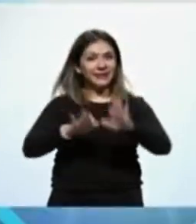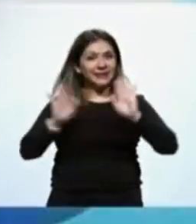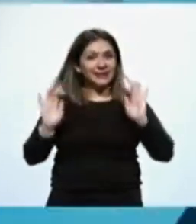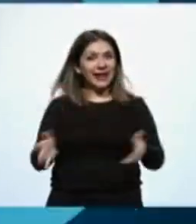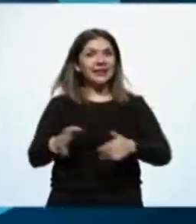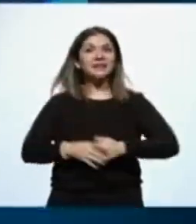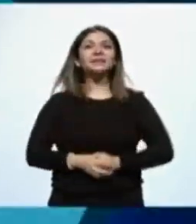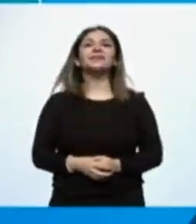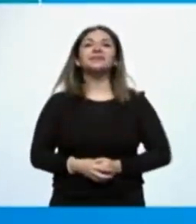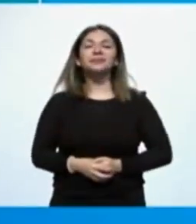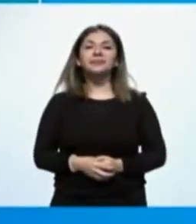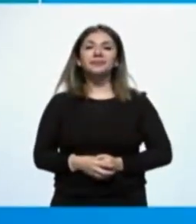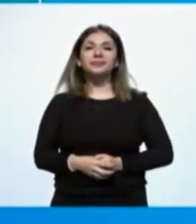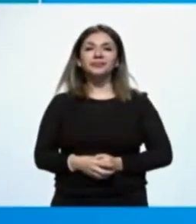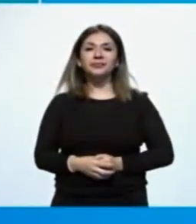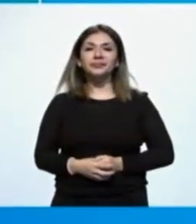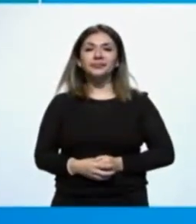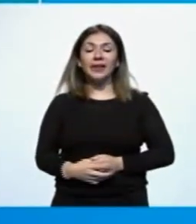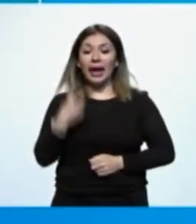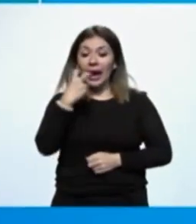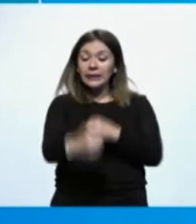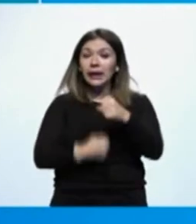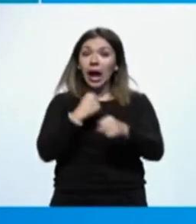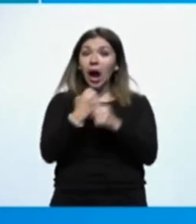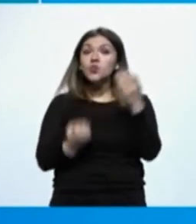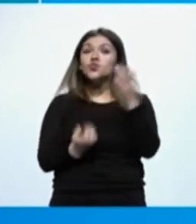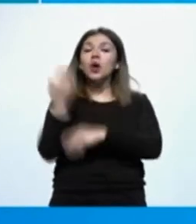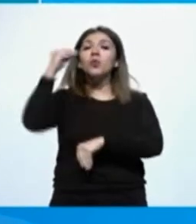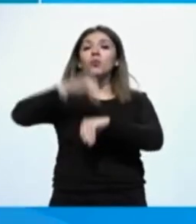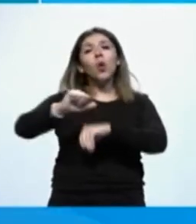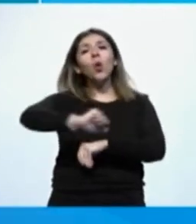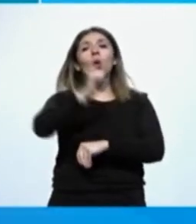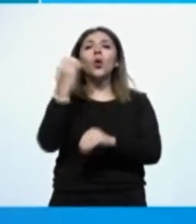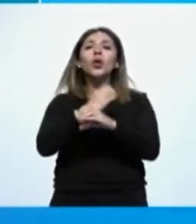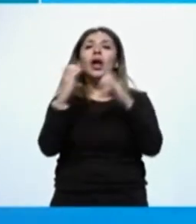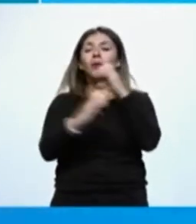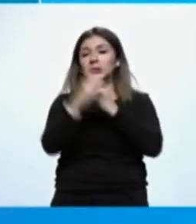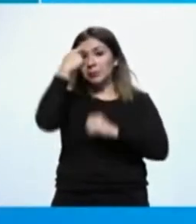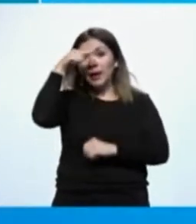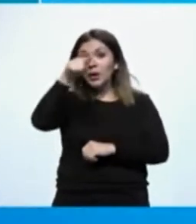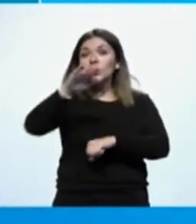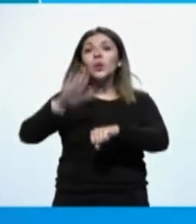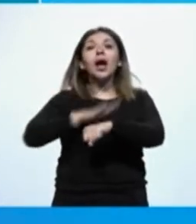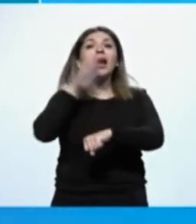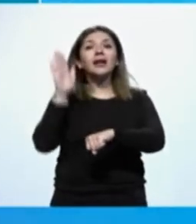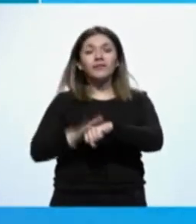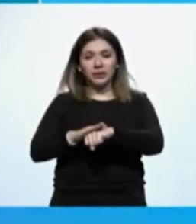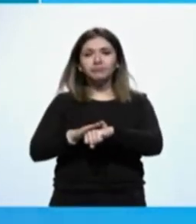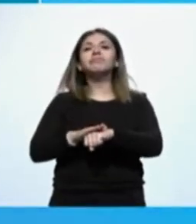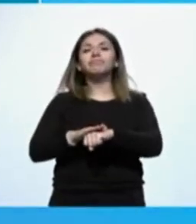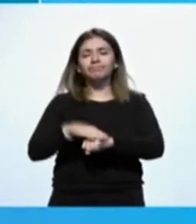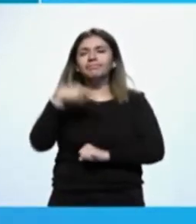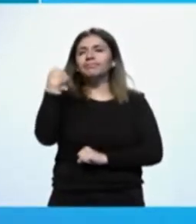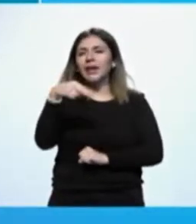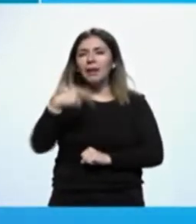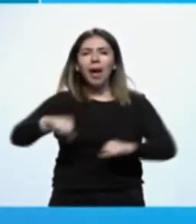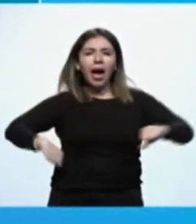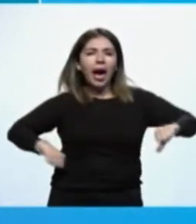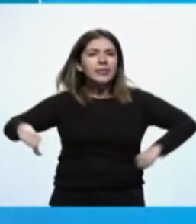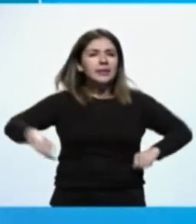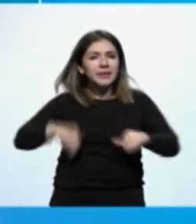obra. Este ciclo escolar incorporaremos un elemento de valoración complementario conocido